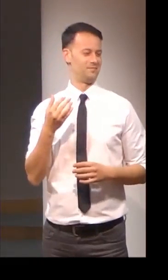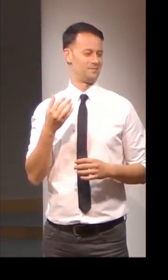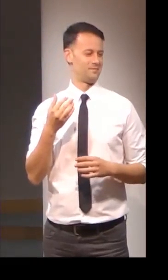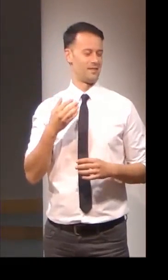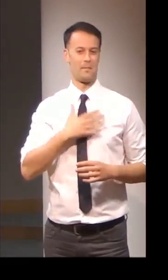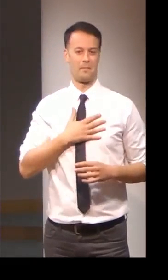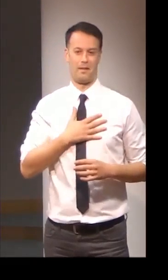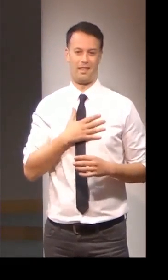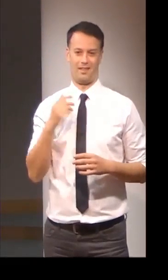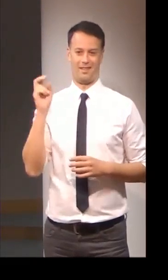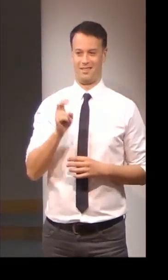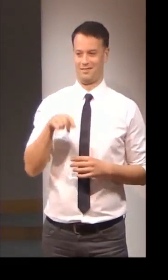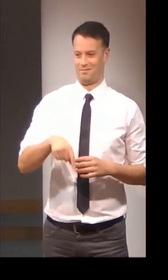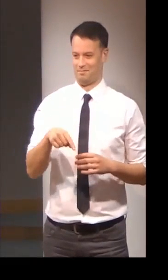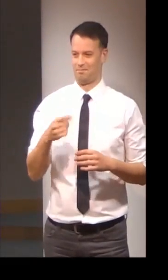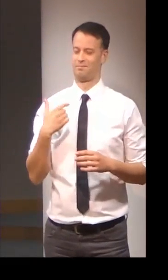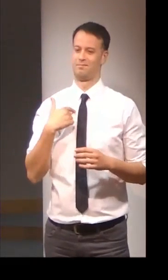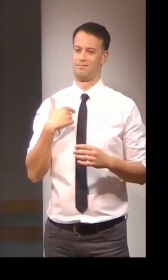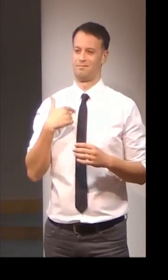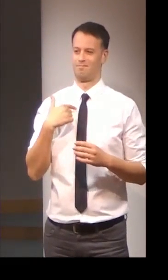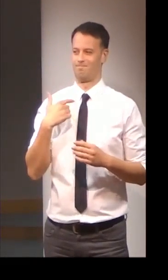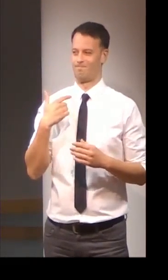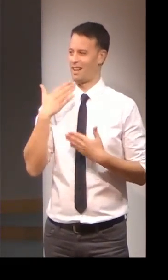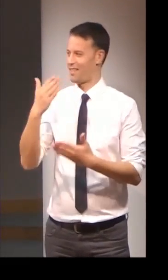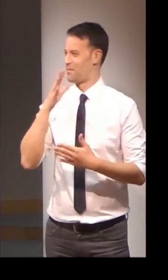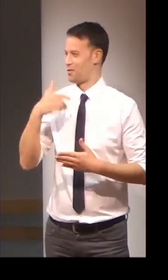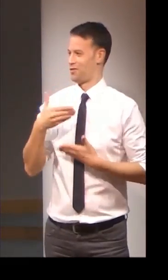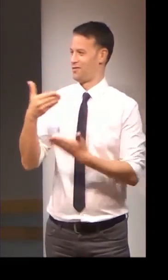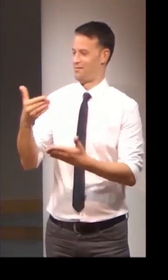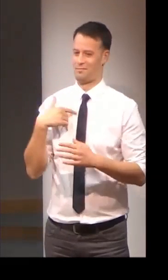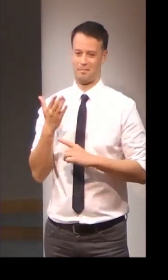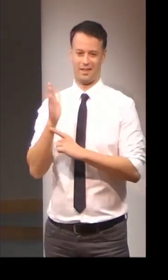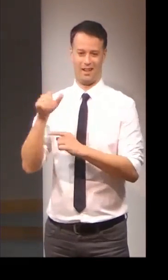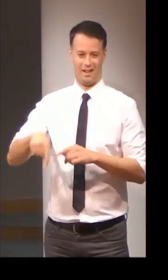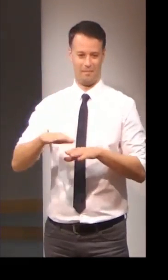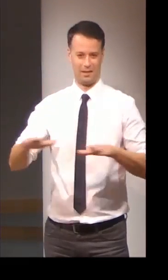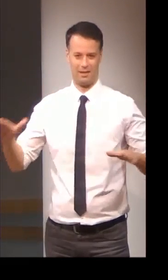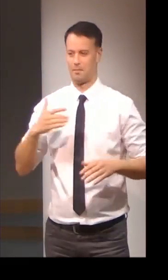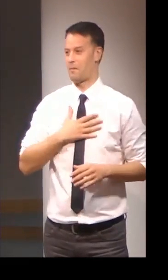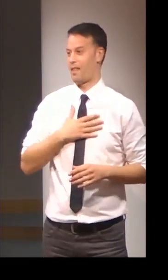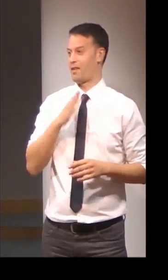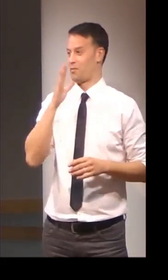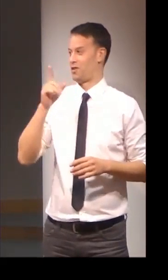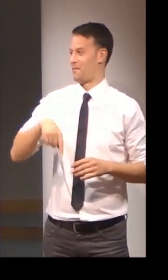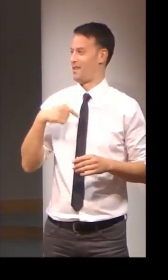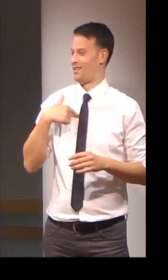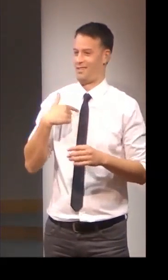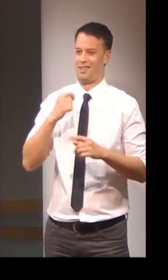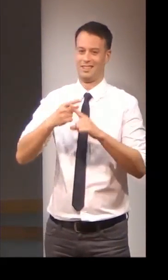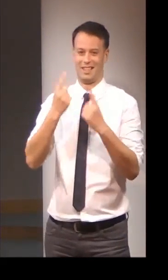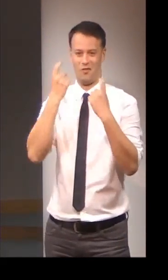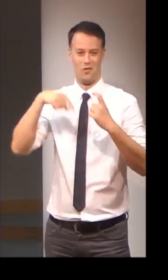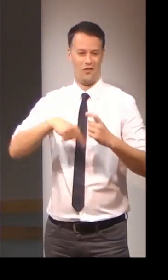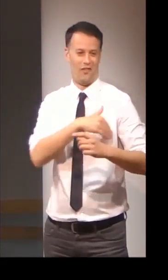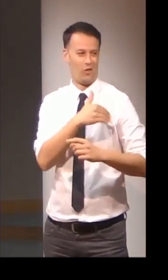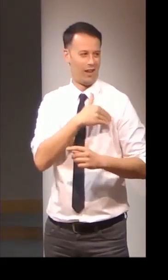Hola buenas tardes Es un placer poder estar aquí con todos vosotros Quiero agradecer también que se me haya invitado para modar